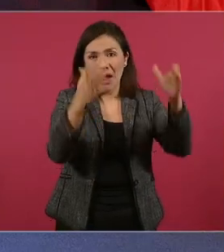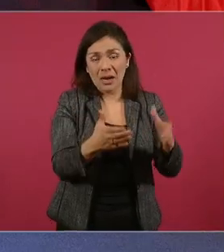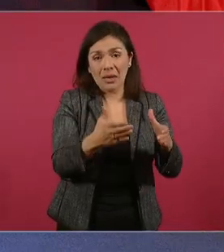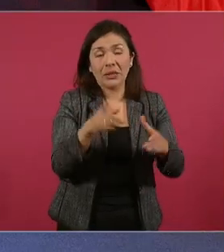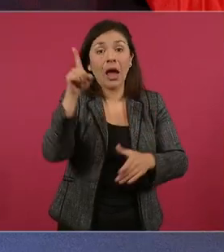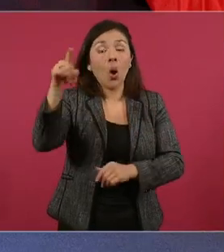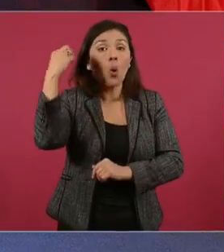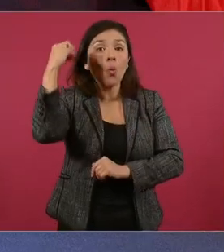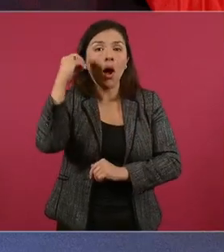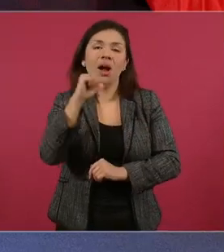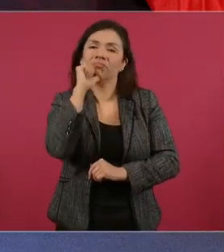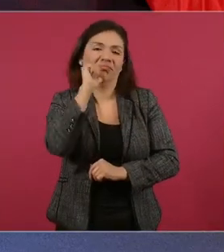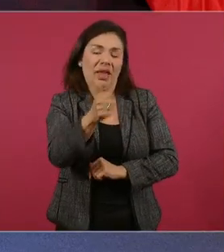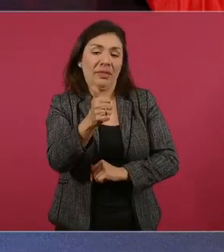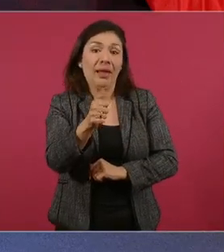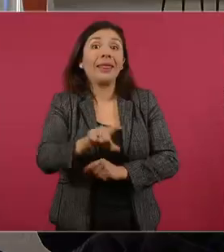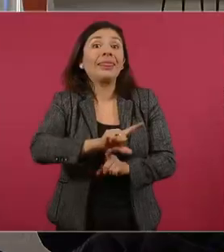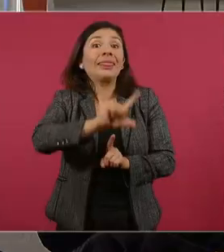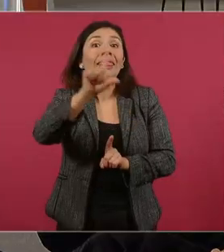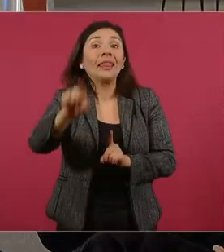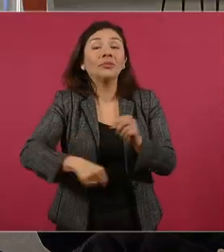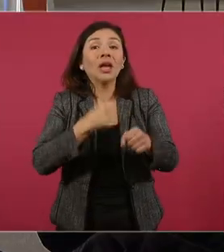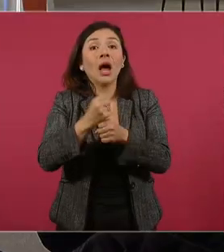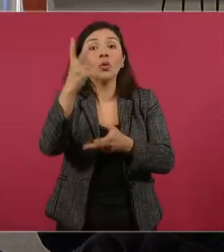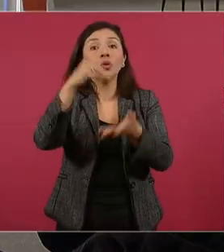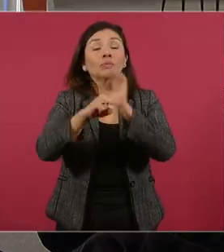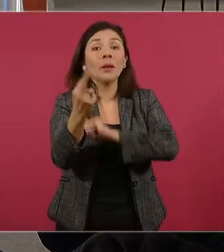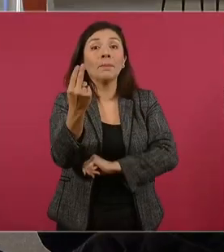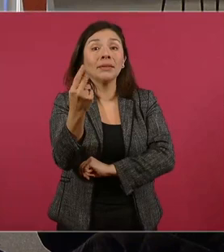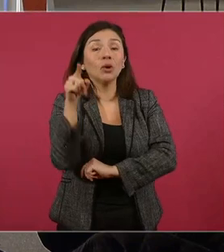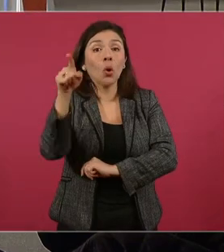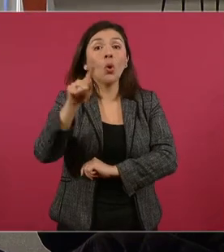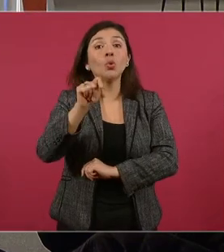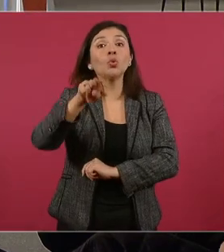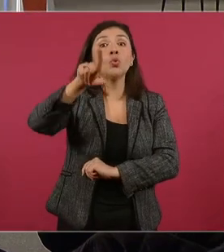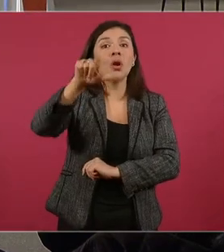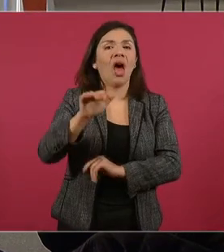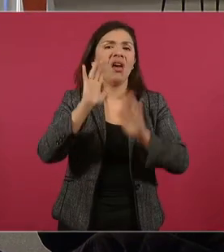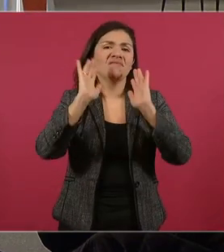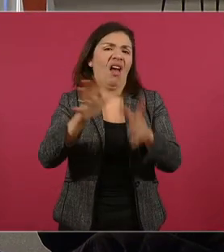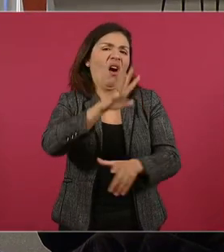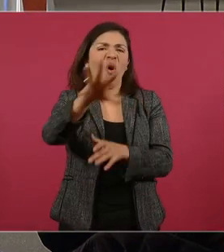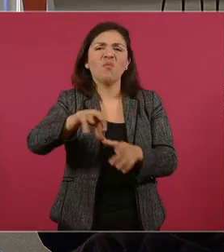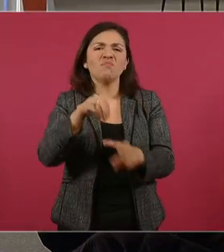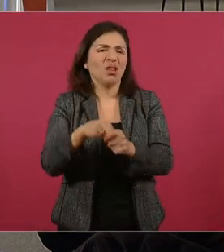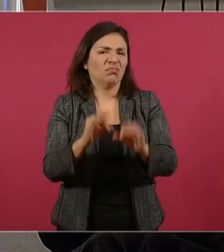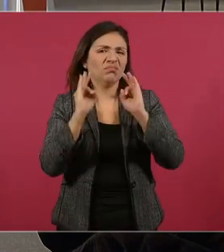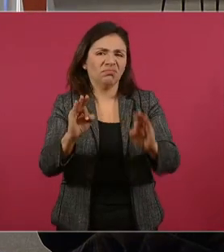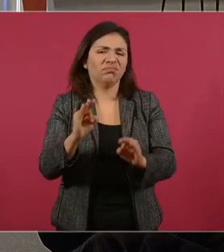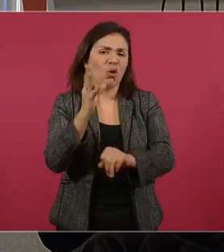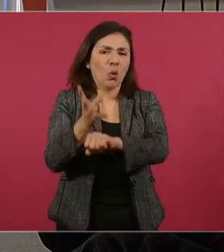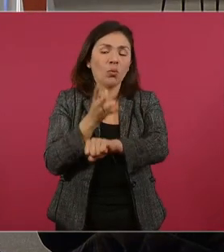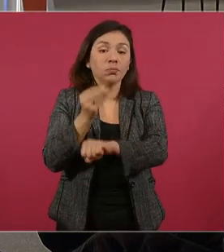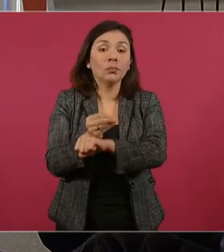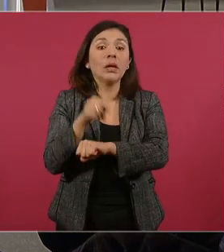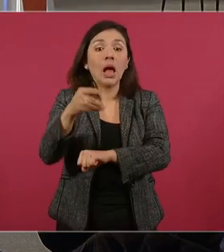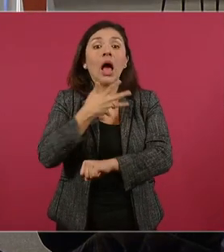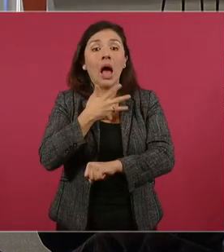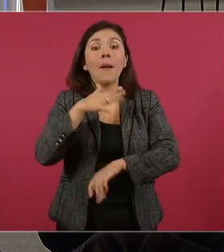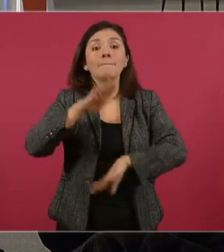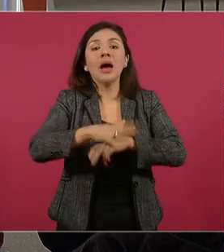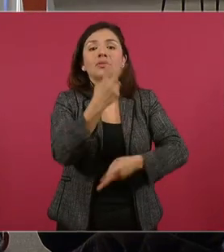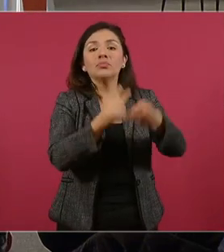el 25, la coquizadora de Tula va a estar a plena capacidad, va a aportar 88.000